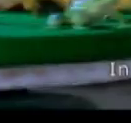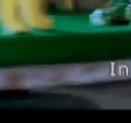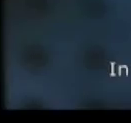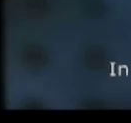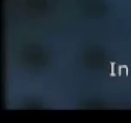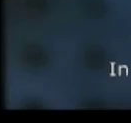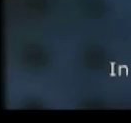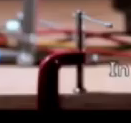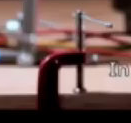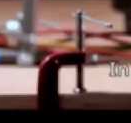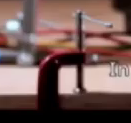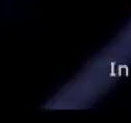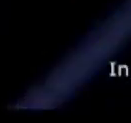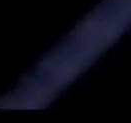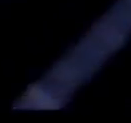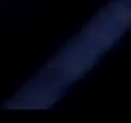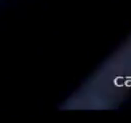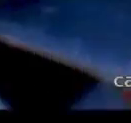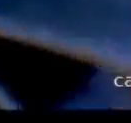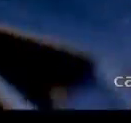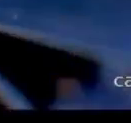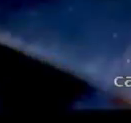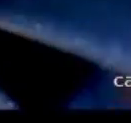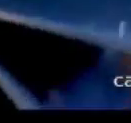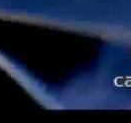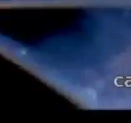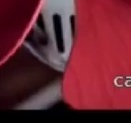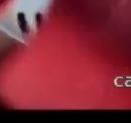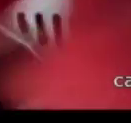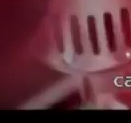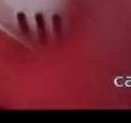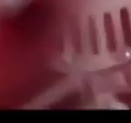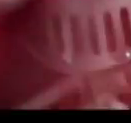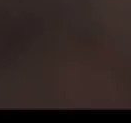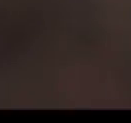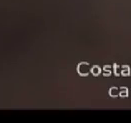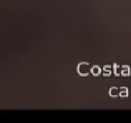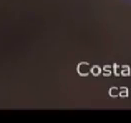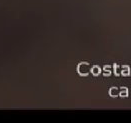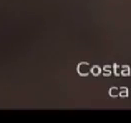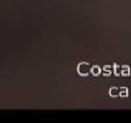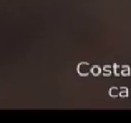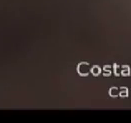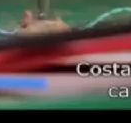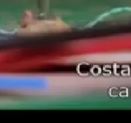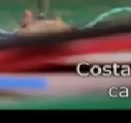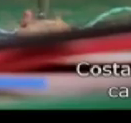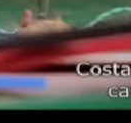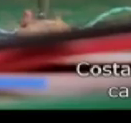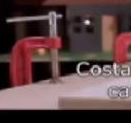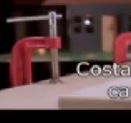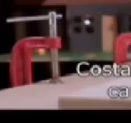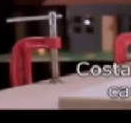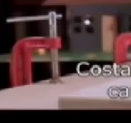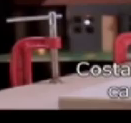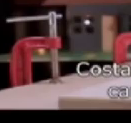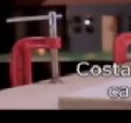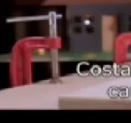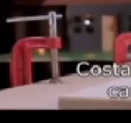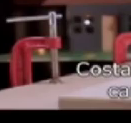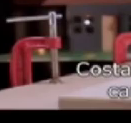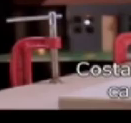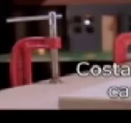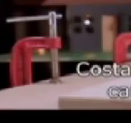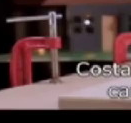del 90% de la energía eléctrica se produce con fuentes renovables. Para el 2021, Costa Rica espera ser el primer